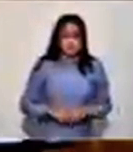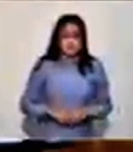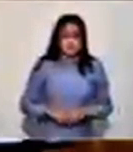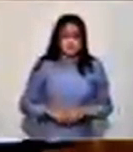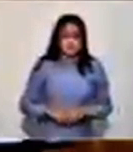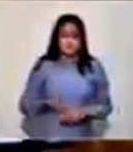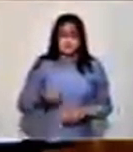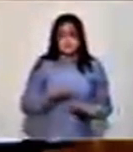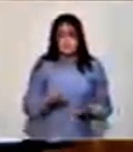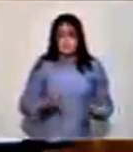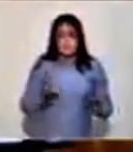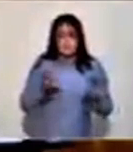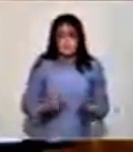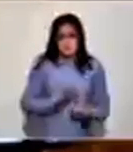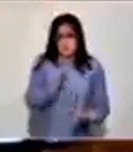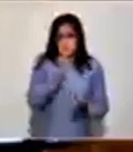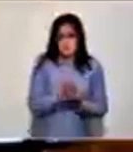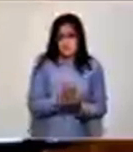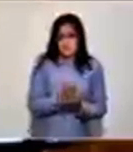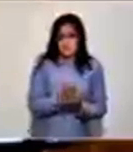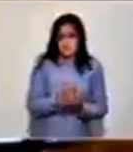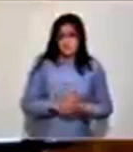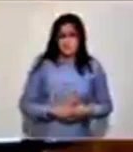Ya no, ya no, ya no.